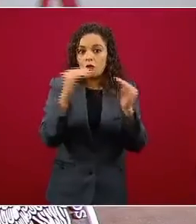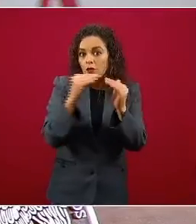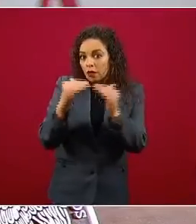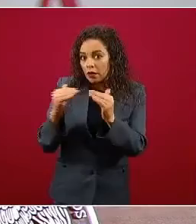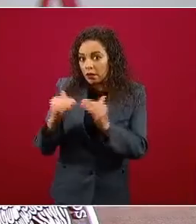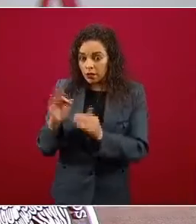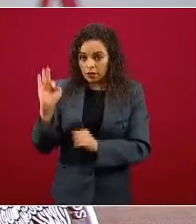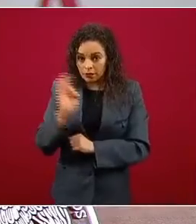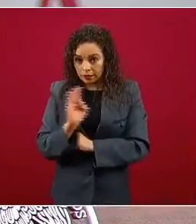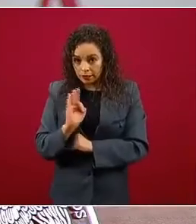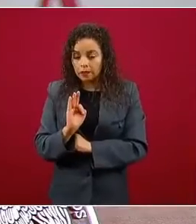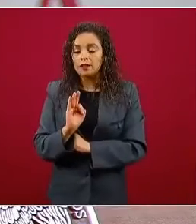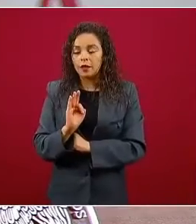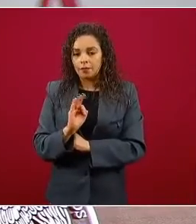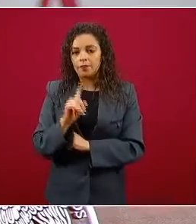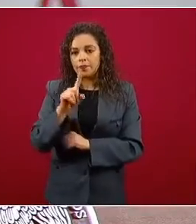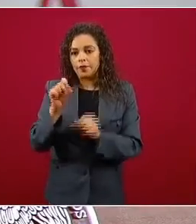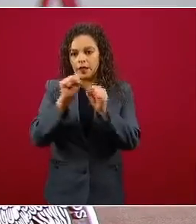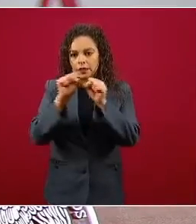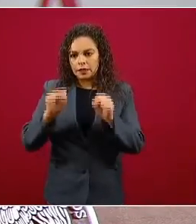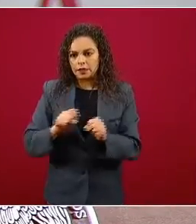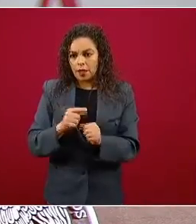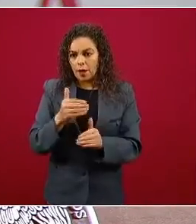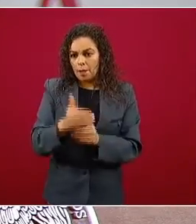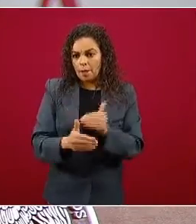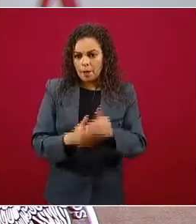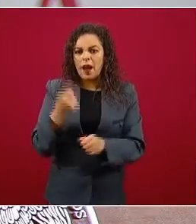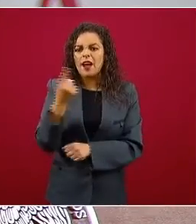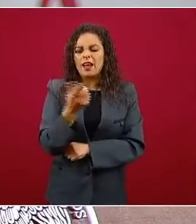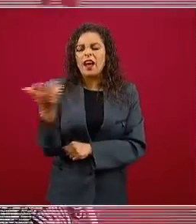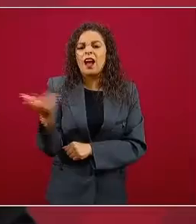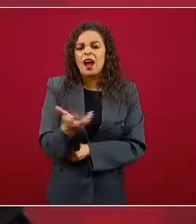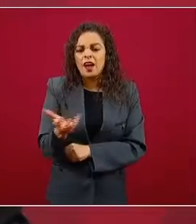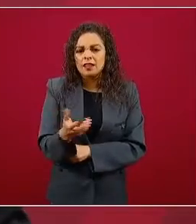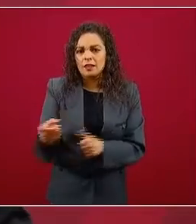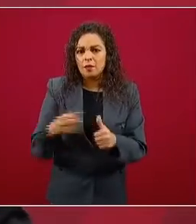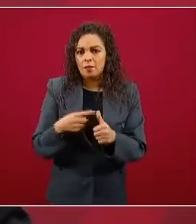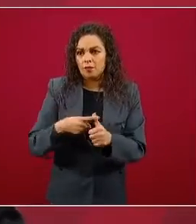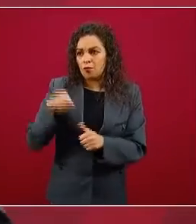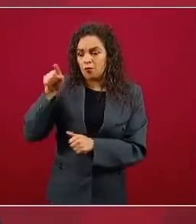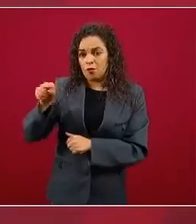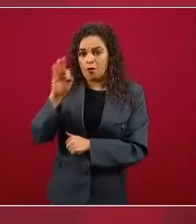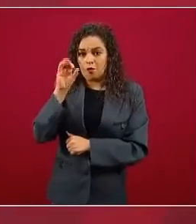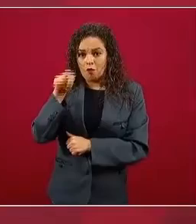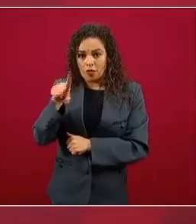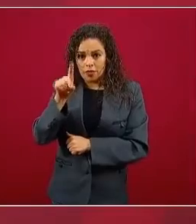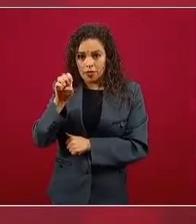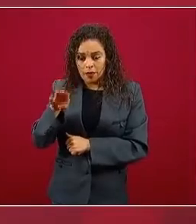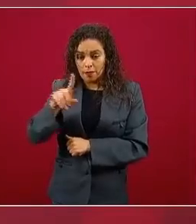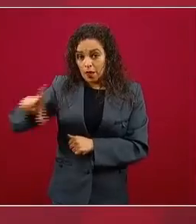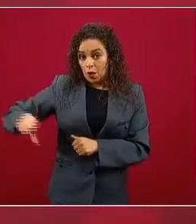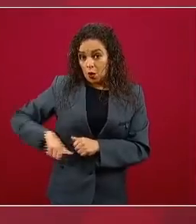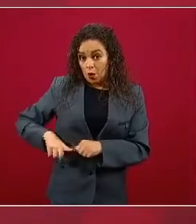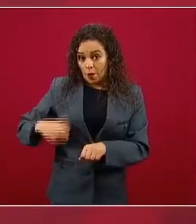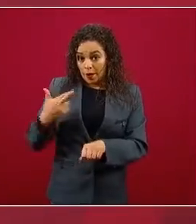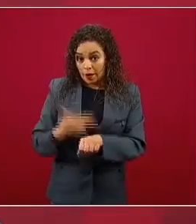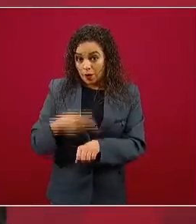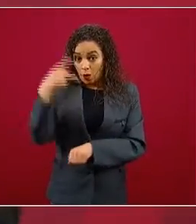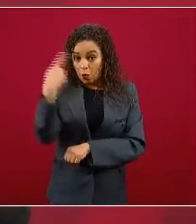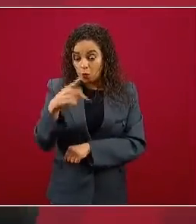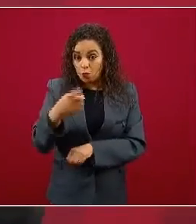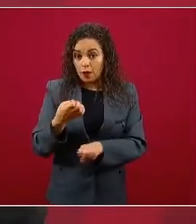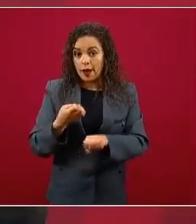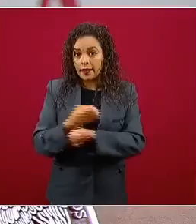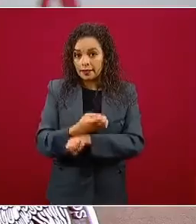primero que sucede dentro del sistema, en el procedimiento que tiene el Fonden, es que el gobernador del estado hace